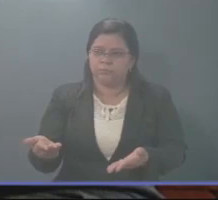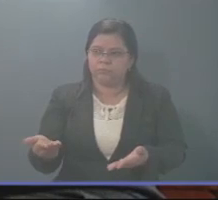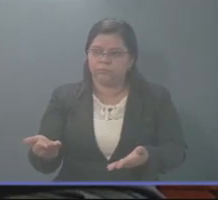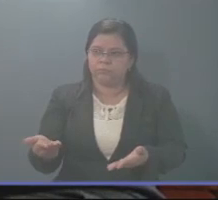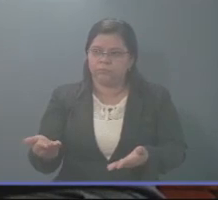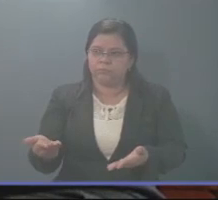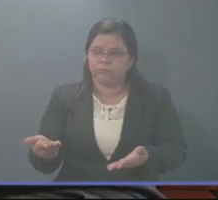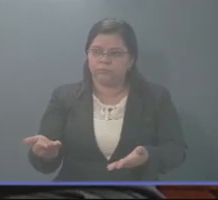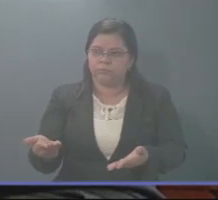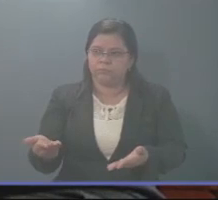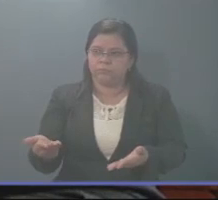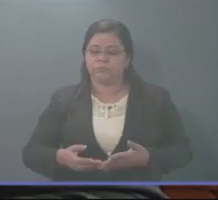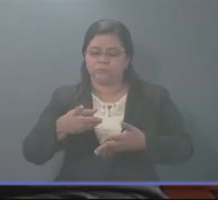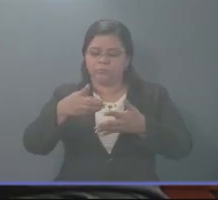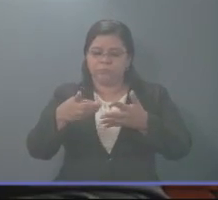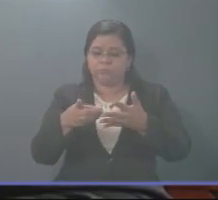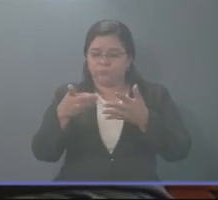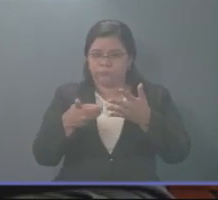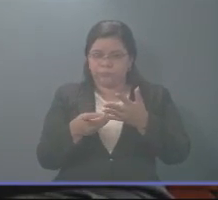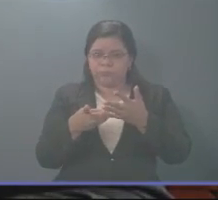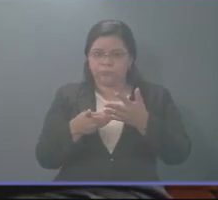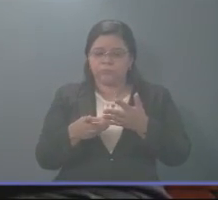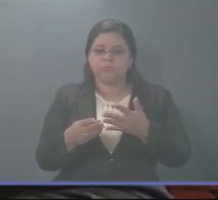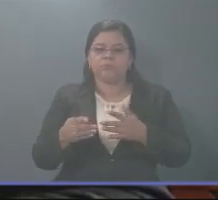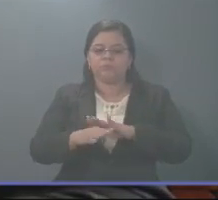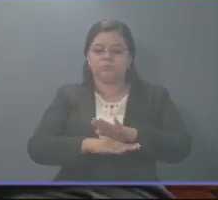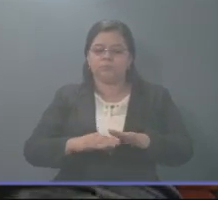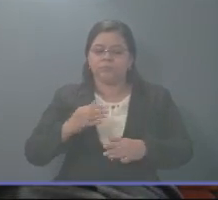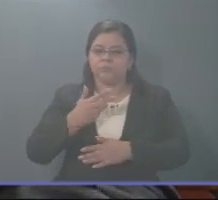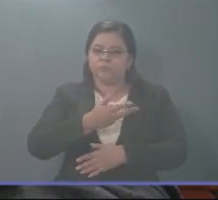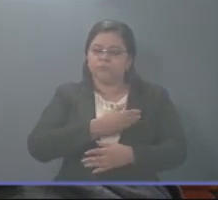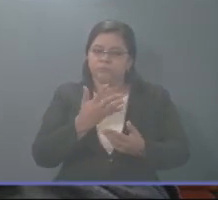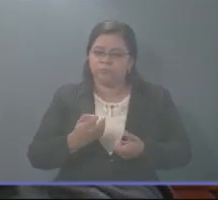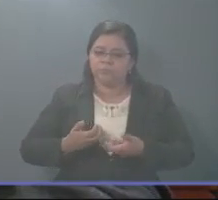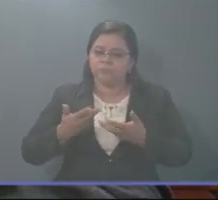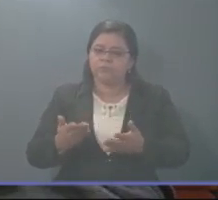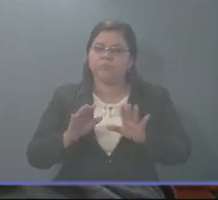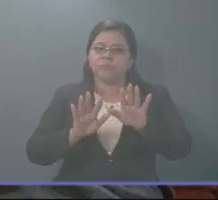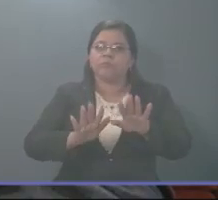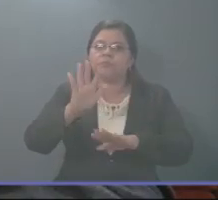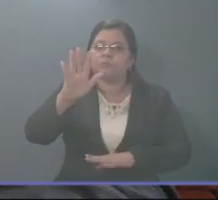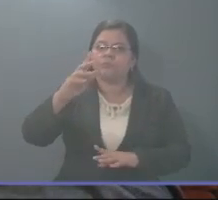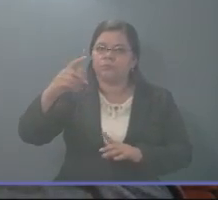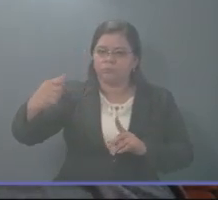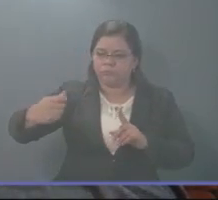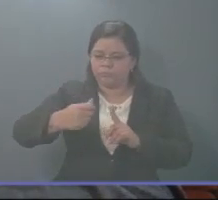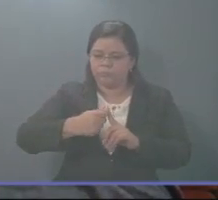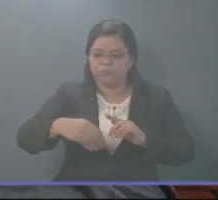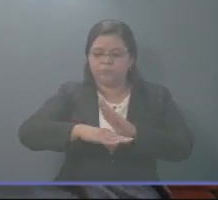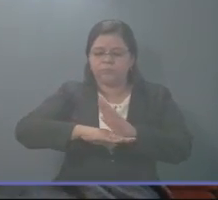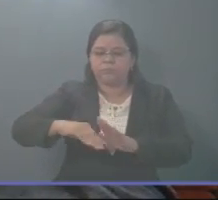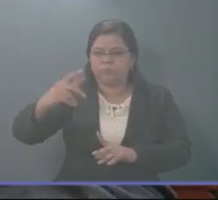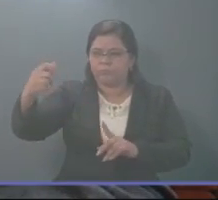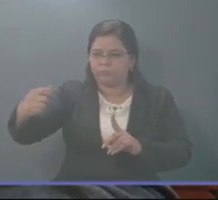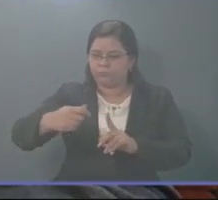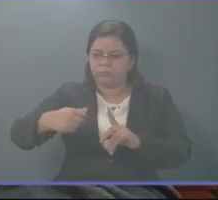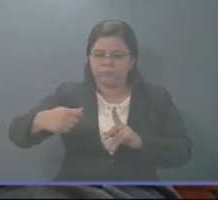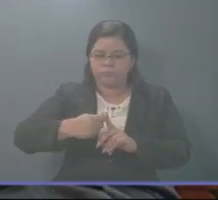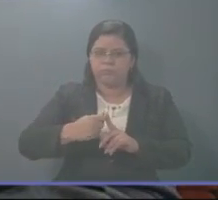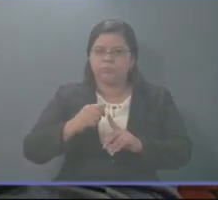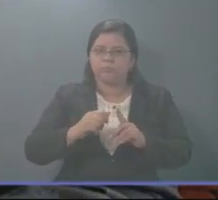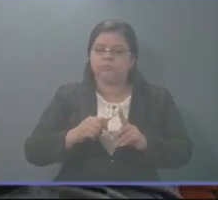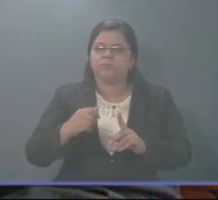otorgándoles este decreto que tiene a la base entregarles 15 salarios base para que ellos